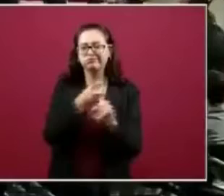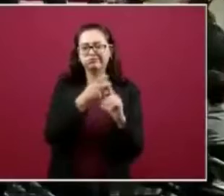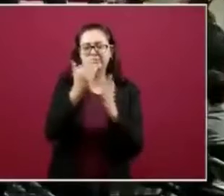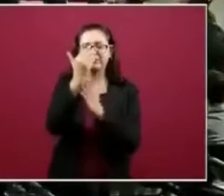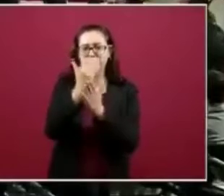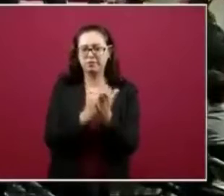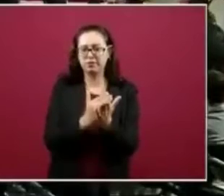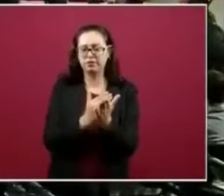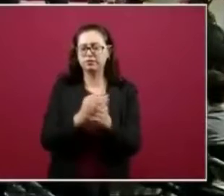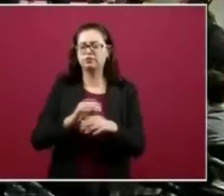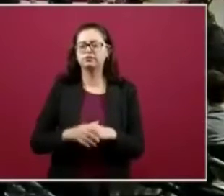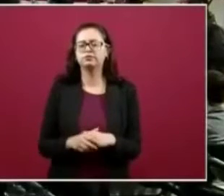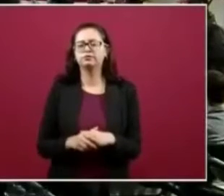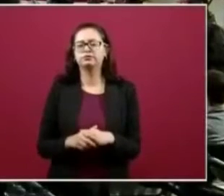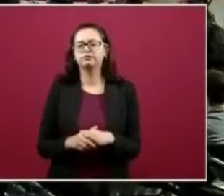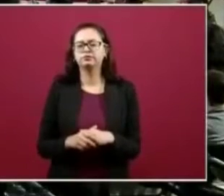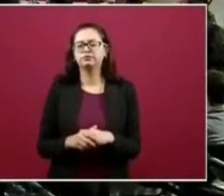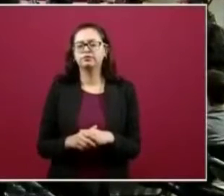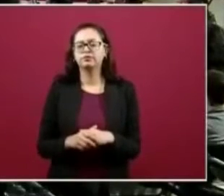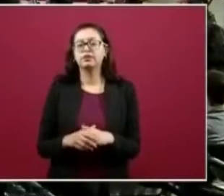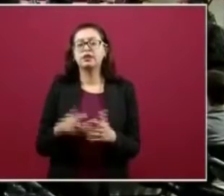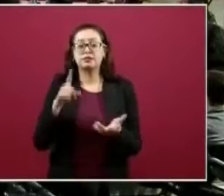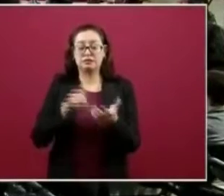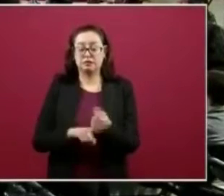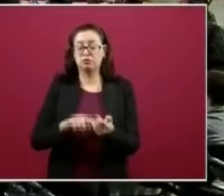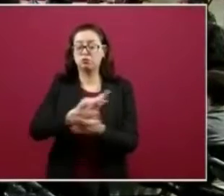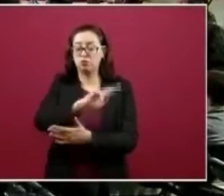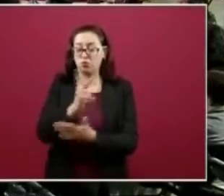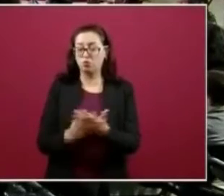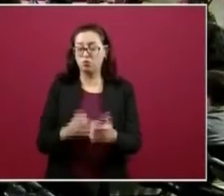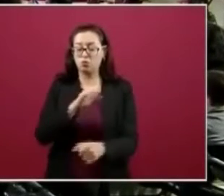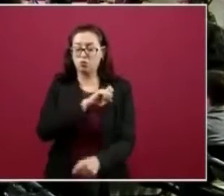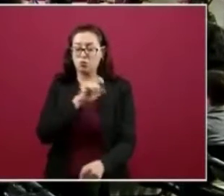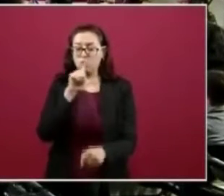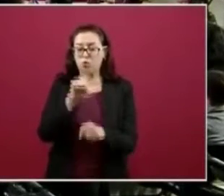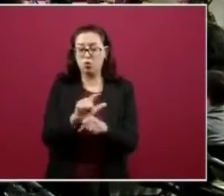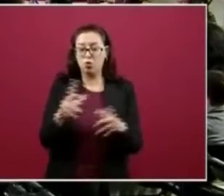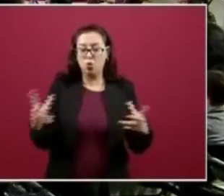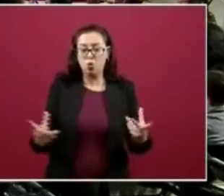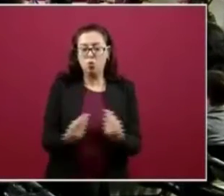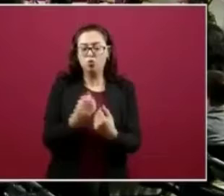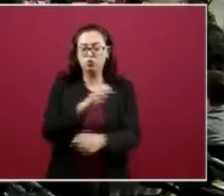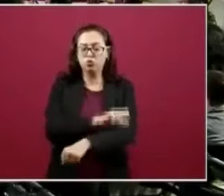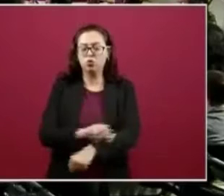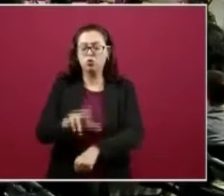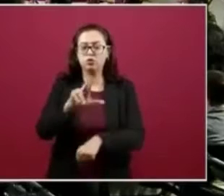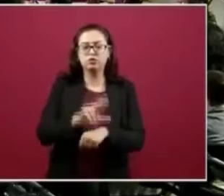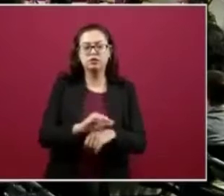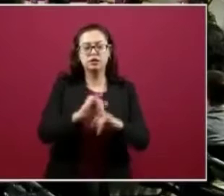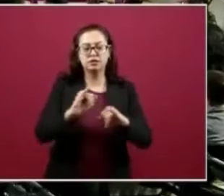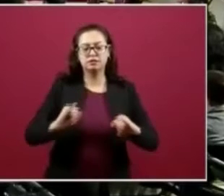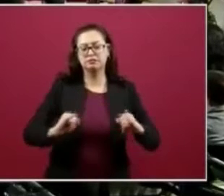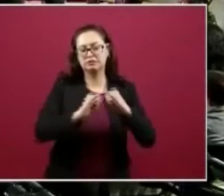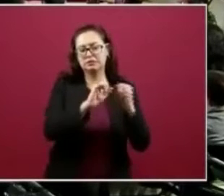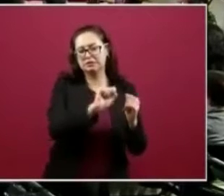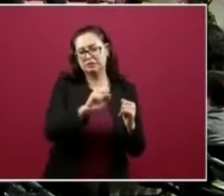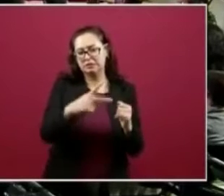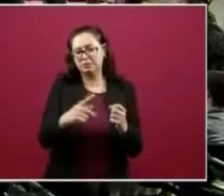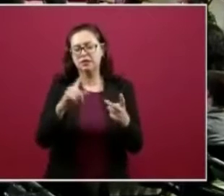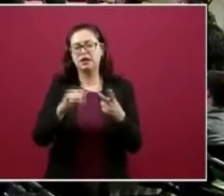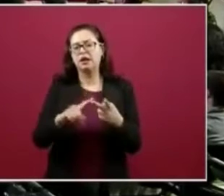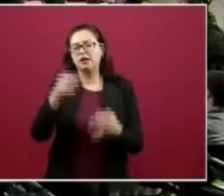desapariciones. Esto se hará a partir de un programa especial de acciones coordinadas entre las instituciones de seguridad,